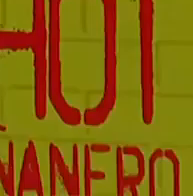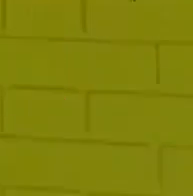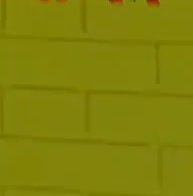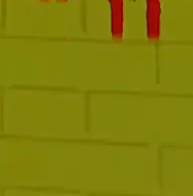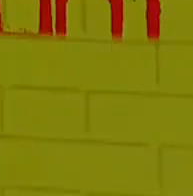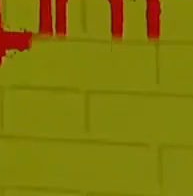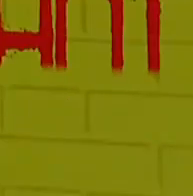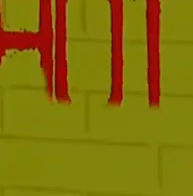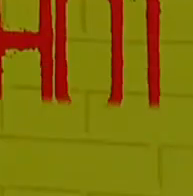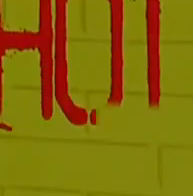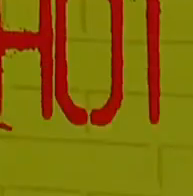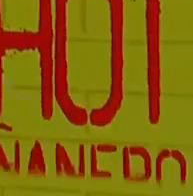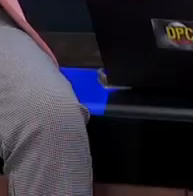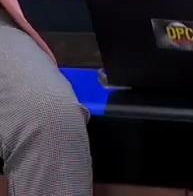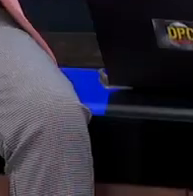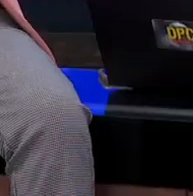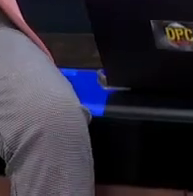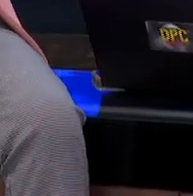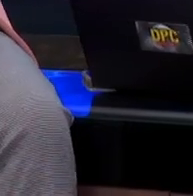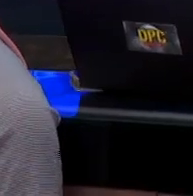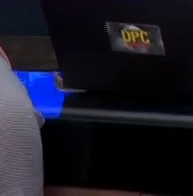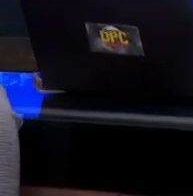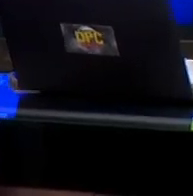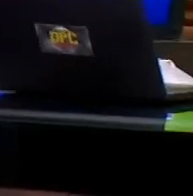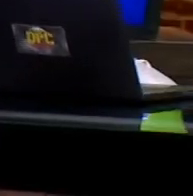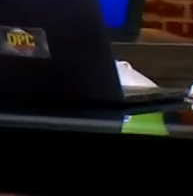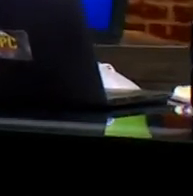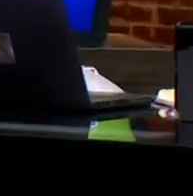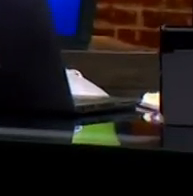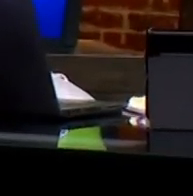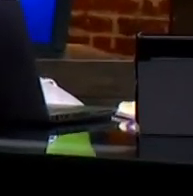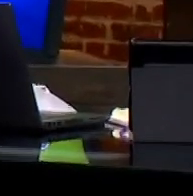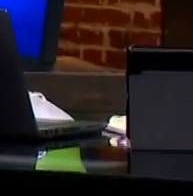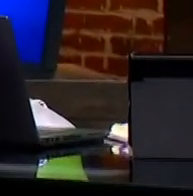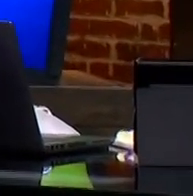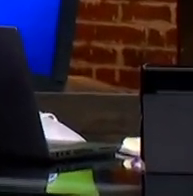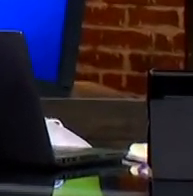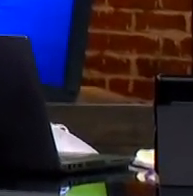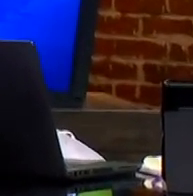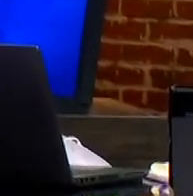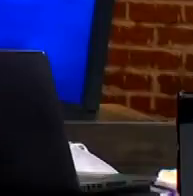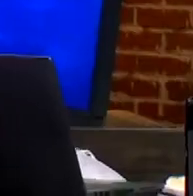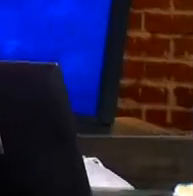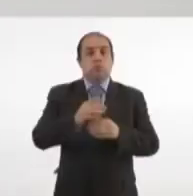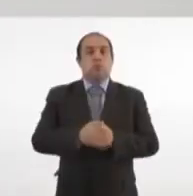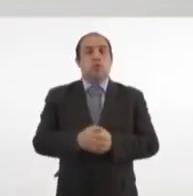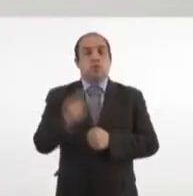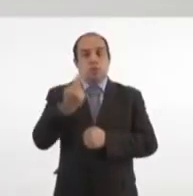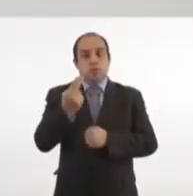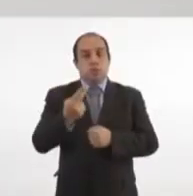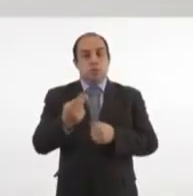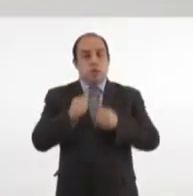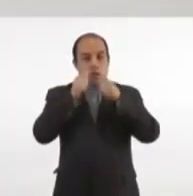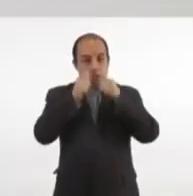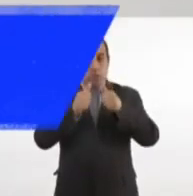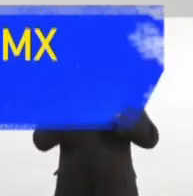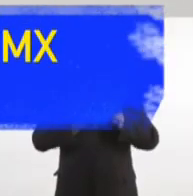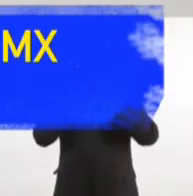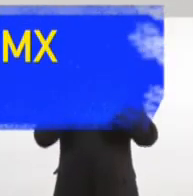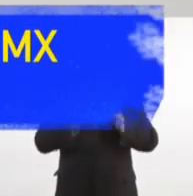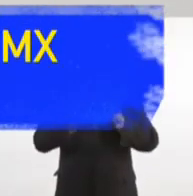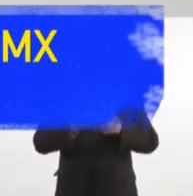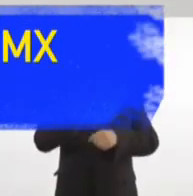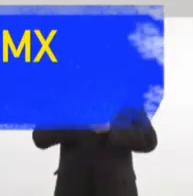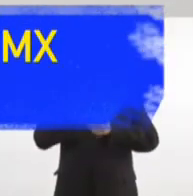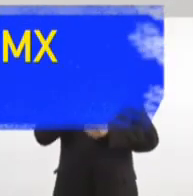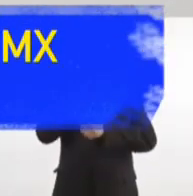su paradero. La jefa de gobierno, Claudia Sheinbaum, informó que los familiares de las víctimas del incidente en la línea 12 del